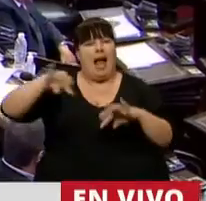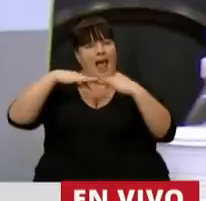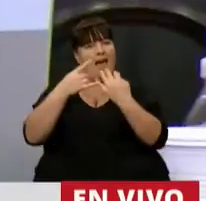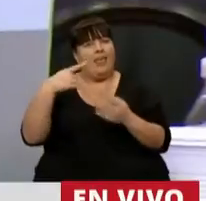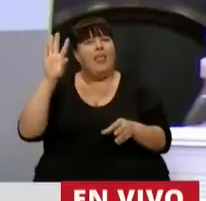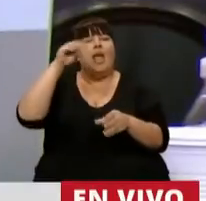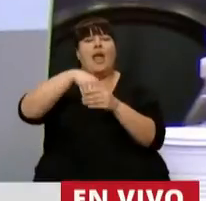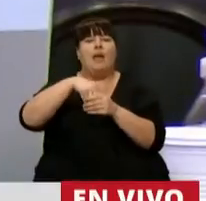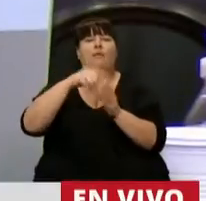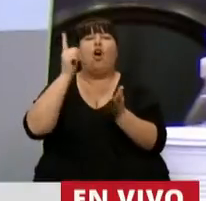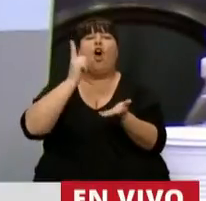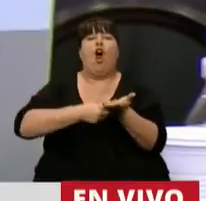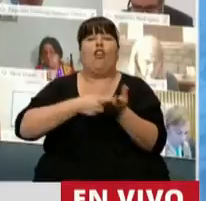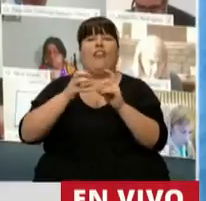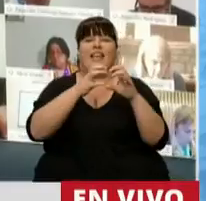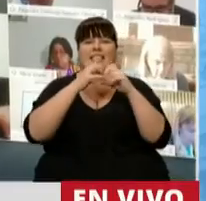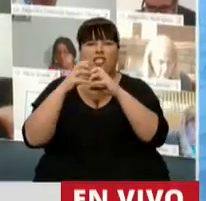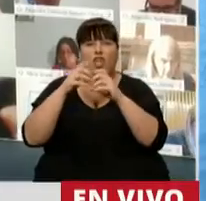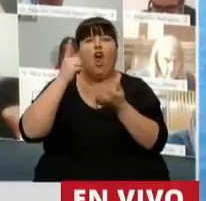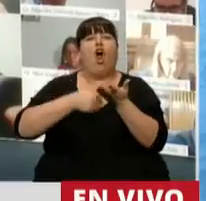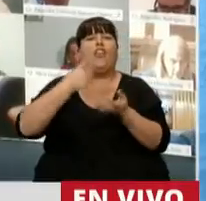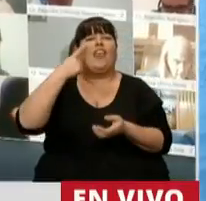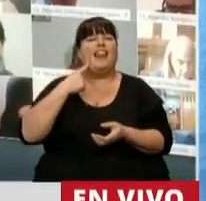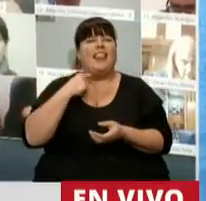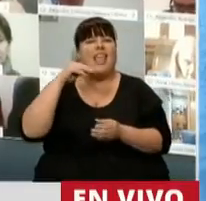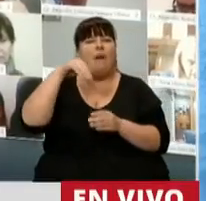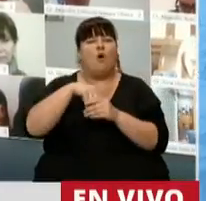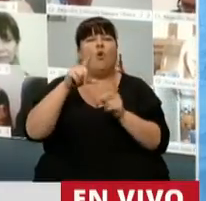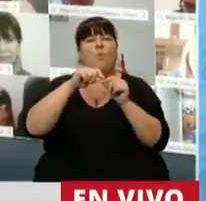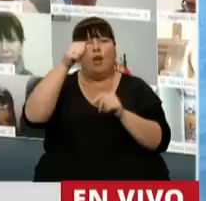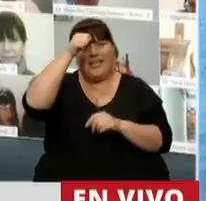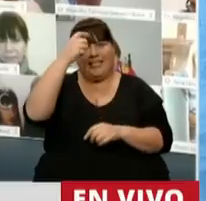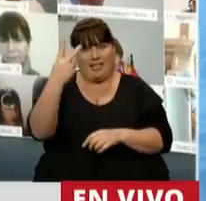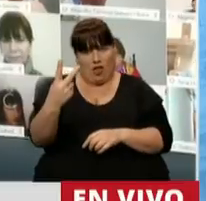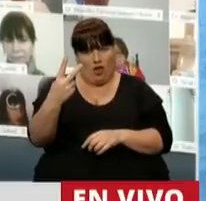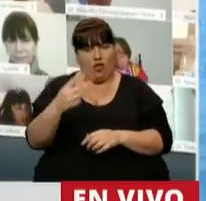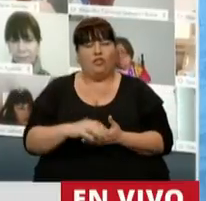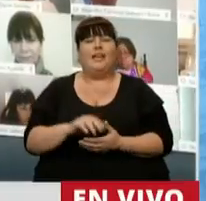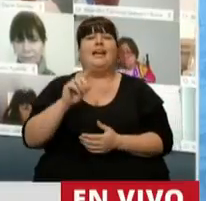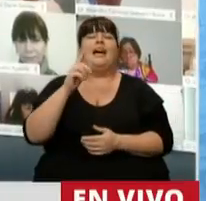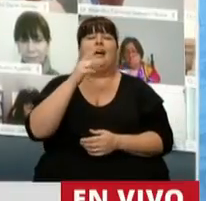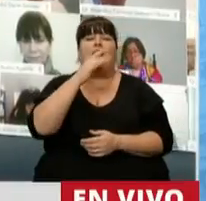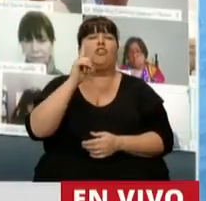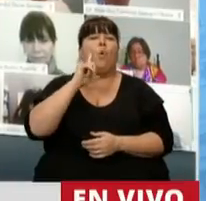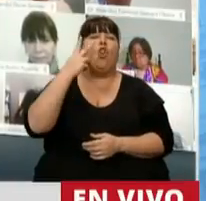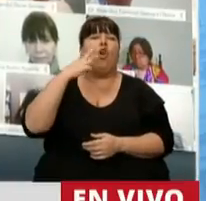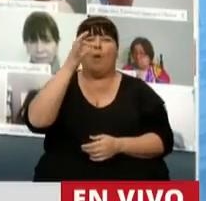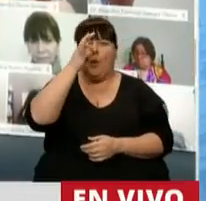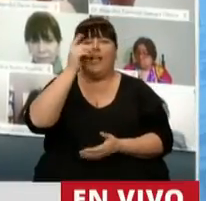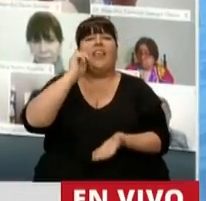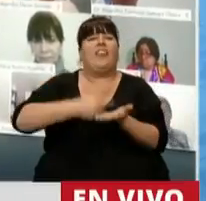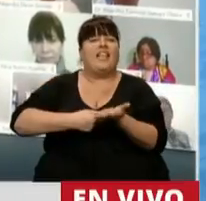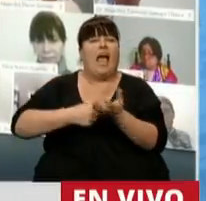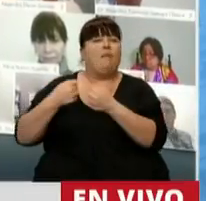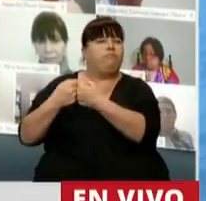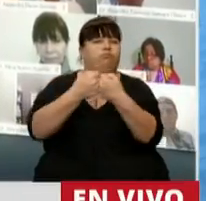la incorporación al orden de sesión del orden del día número 62 del 14 de julio del 2020, que tiene un dictamen